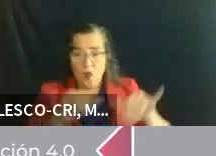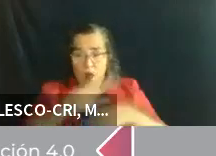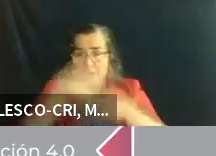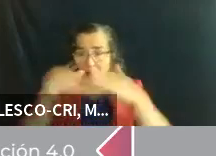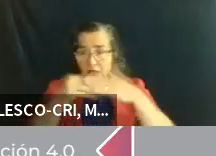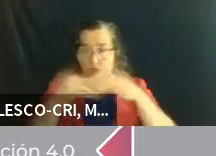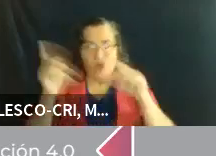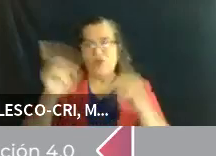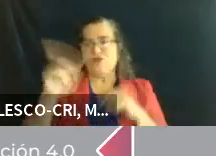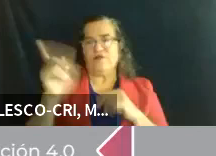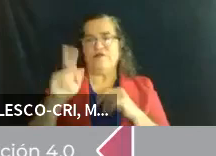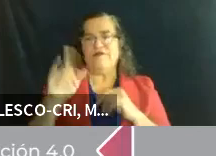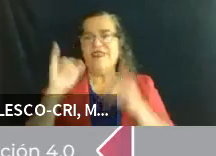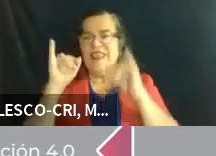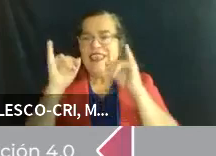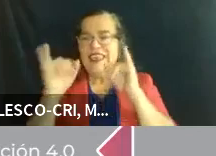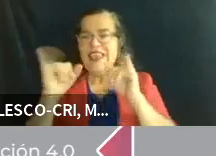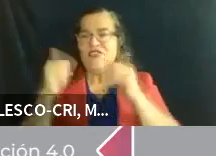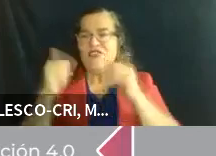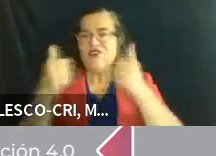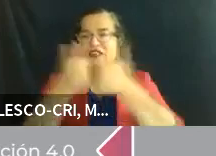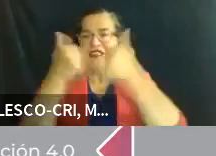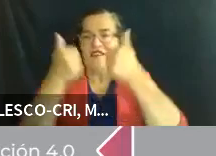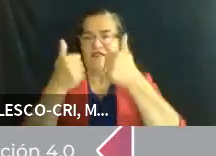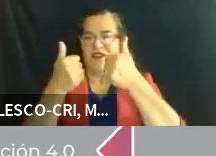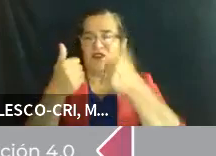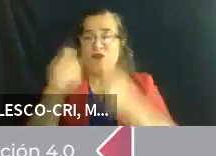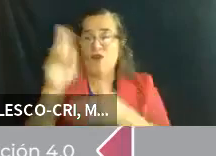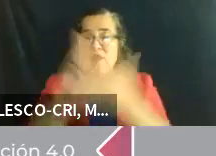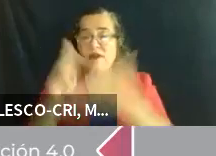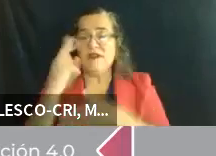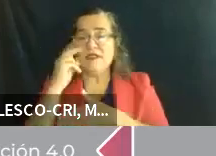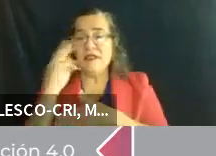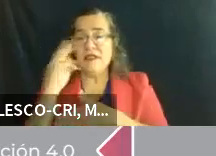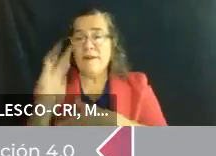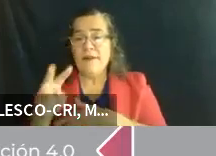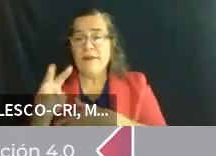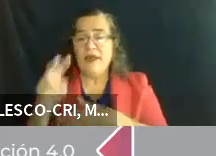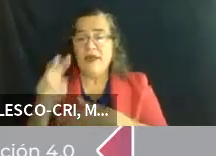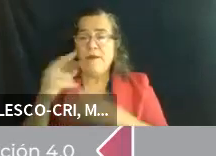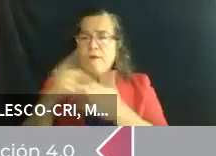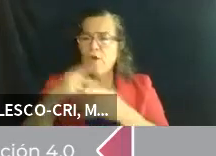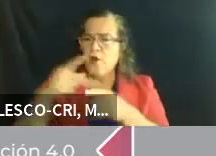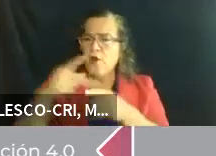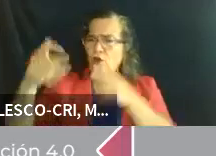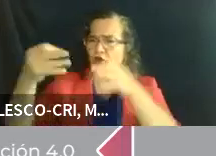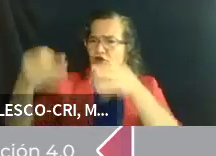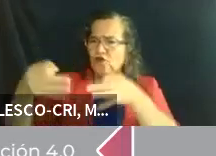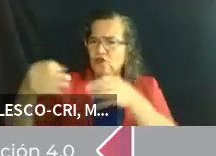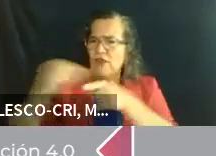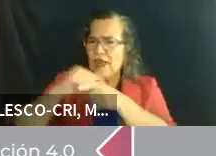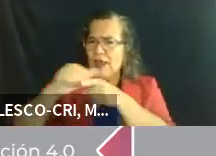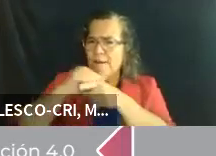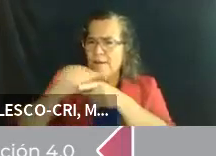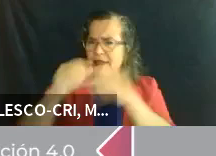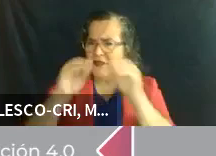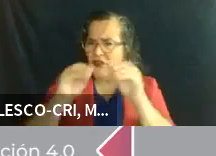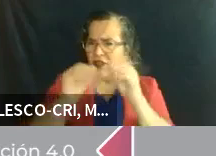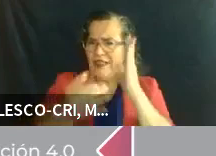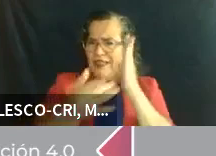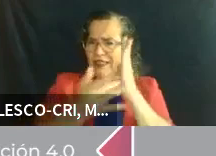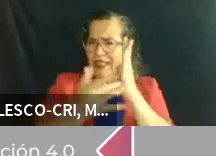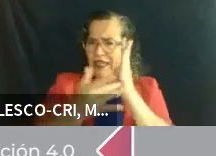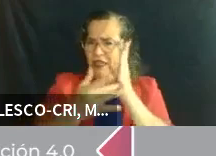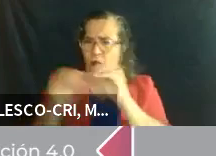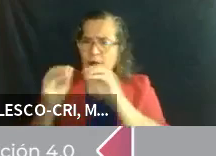a la universidad. De la misma manera lo es la necesidad de formar profesionales capacitados tecnopedagógicamente